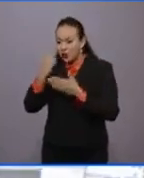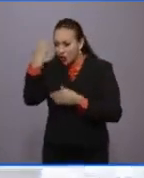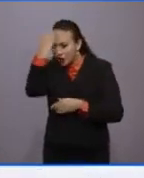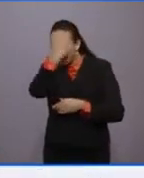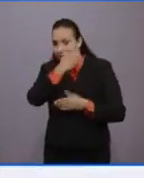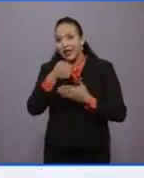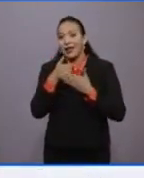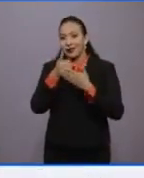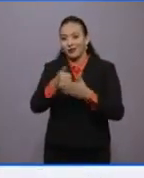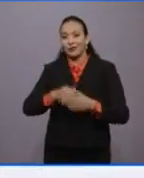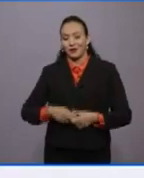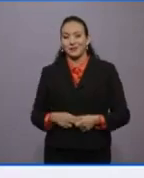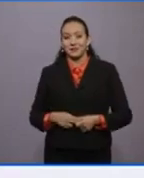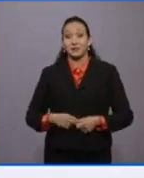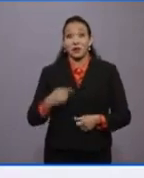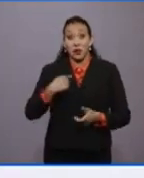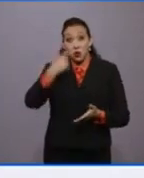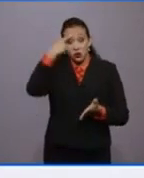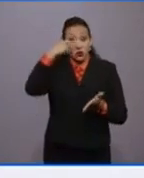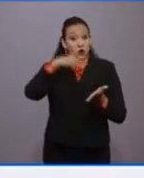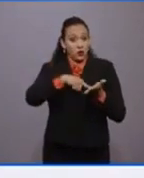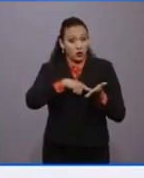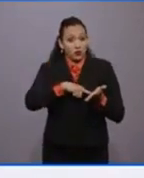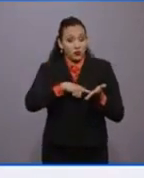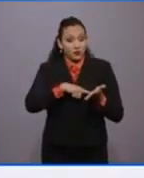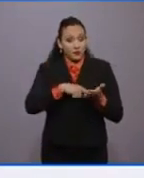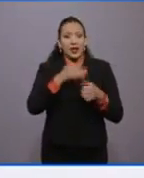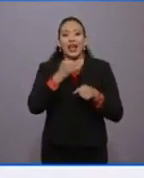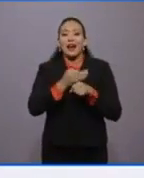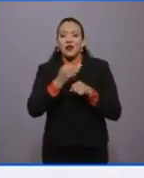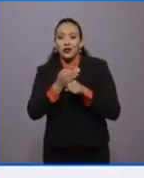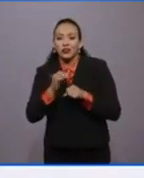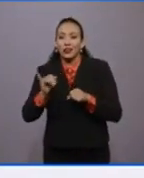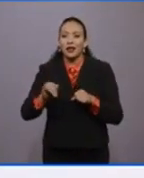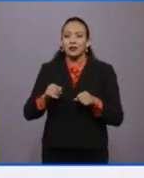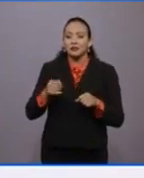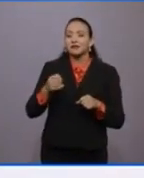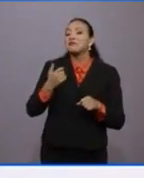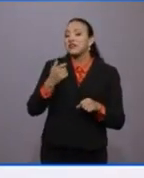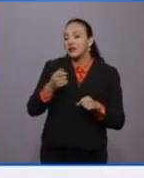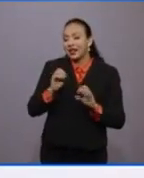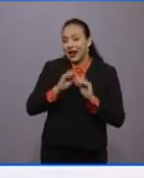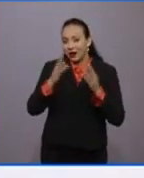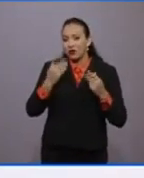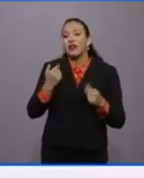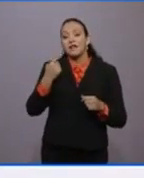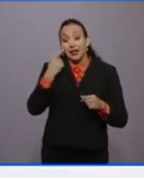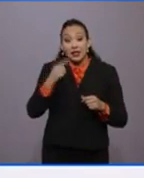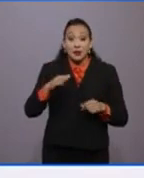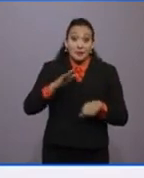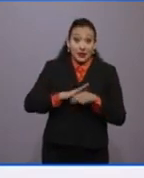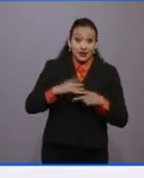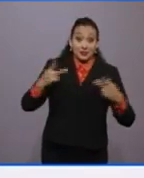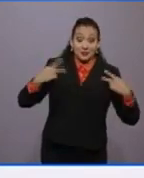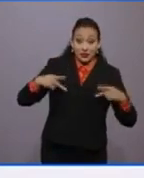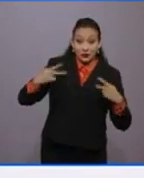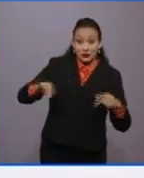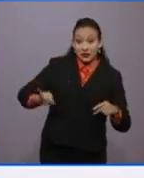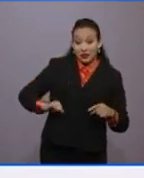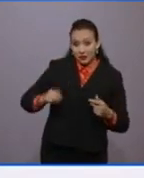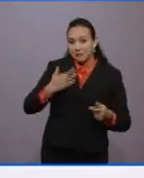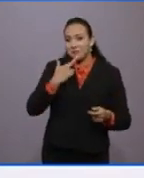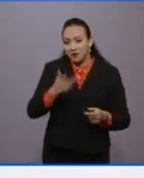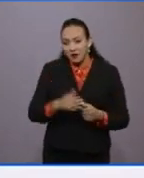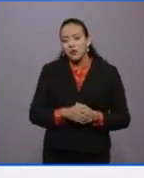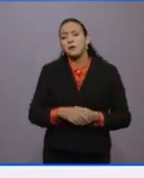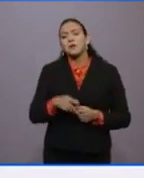INE. O sea que yo creo que el interés ciudadano está claro. Entre más información se le pueda dar al ciudadano, mucho mejor. Y como dije en un